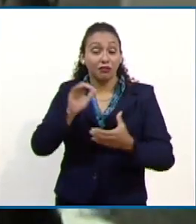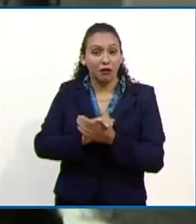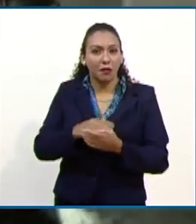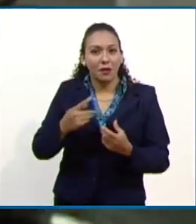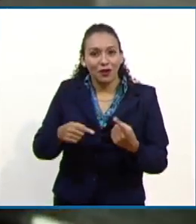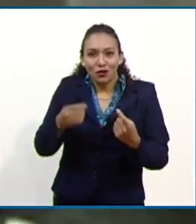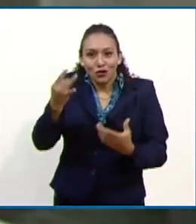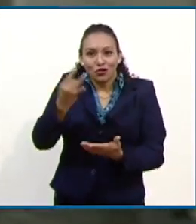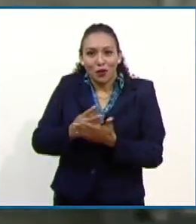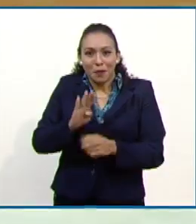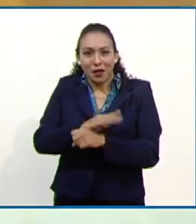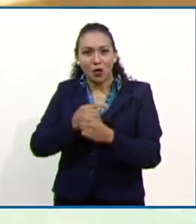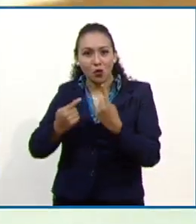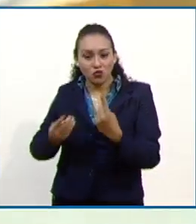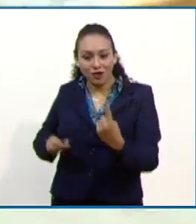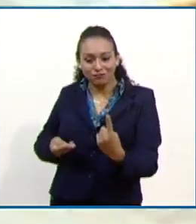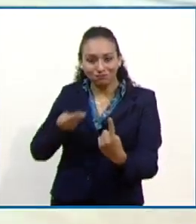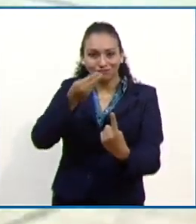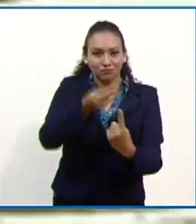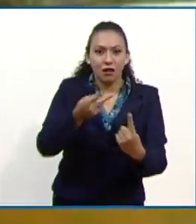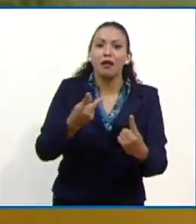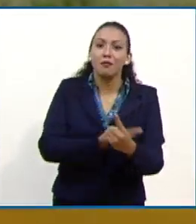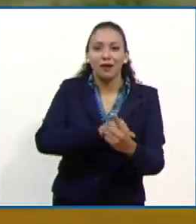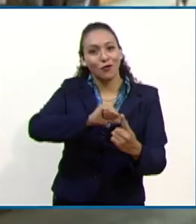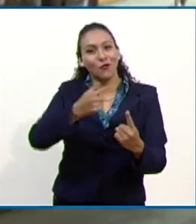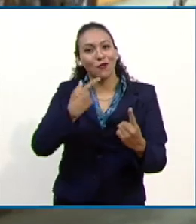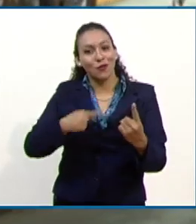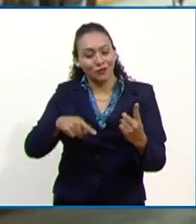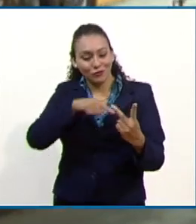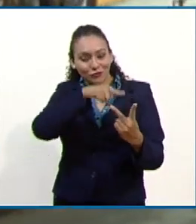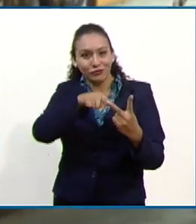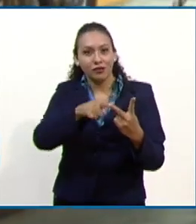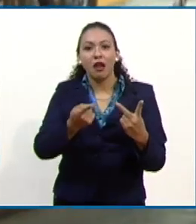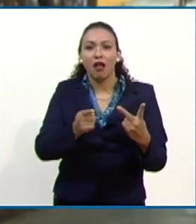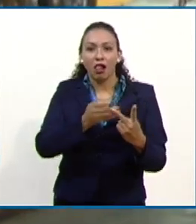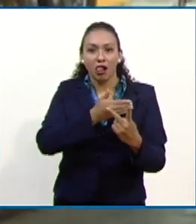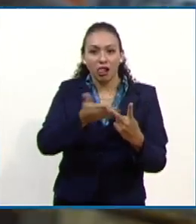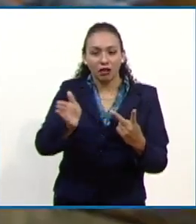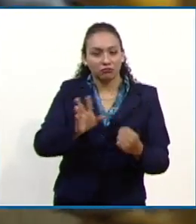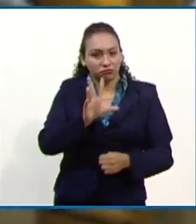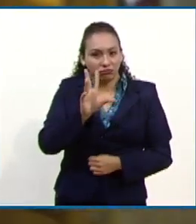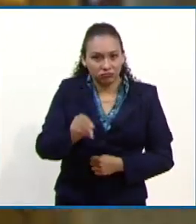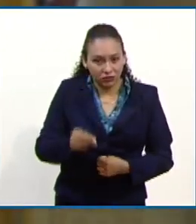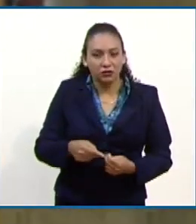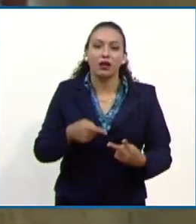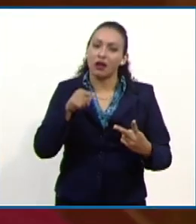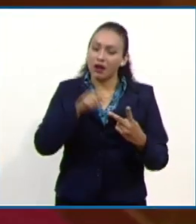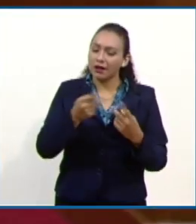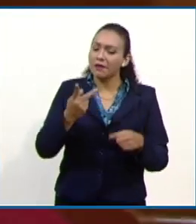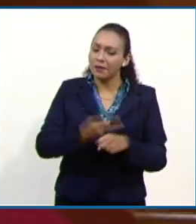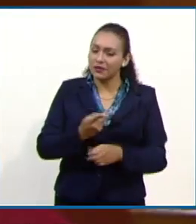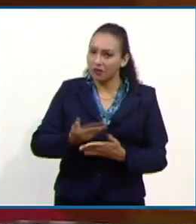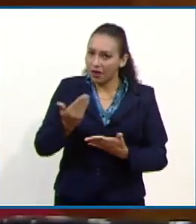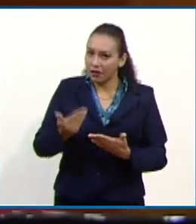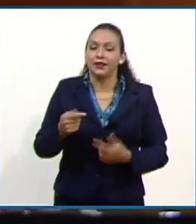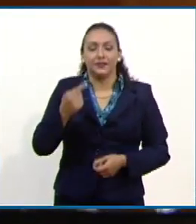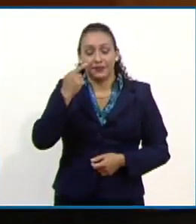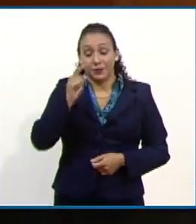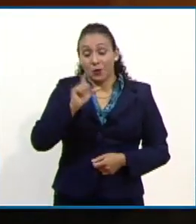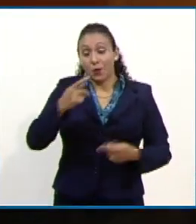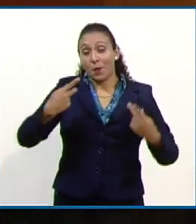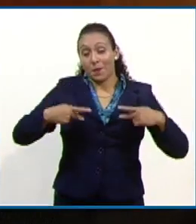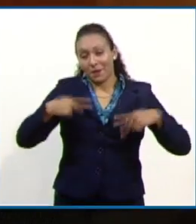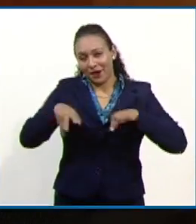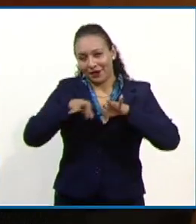fue designada como beneficiaria de esas prestaciones, ello no implica excluir a quien no fue nombrada previamente, siempre y cuando acredite